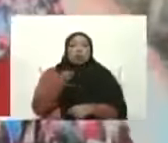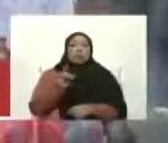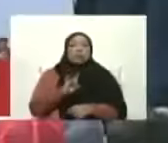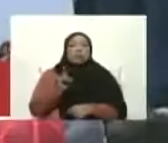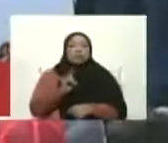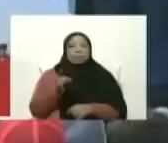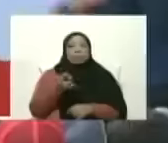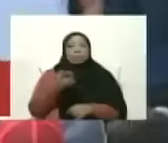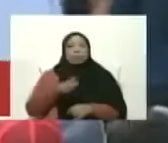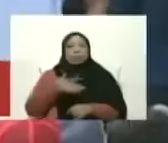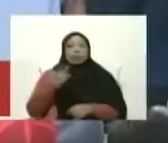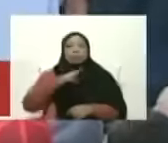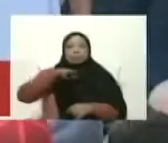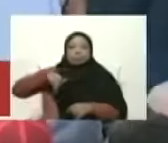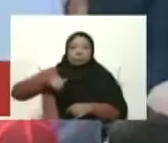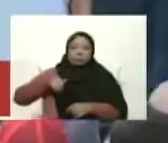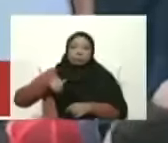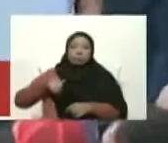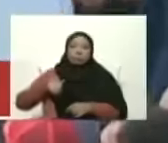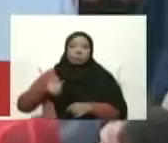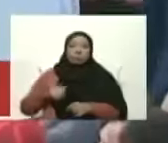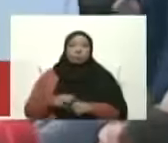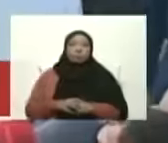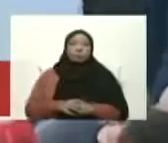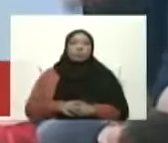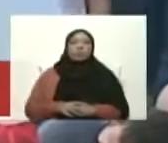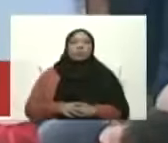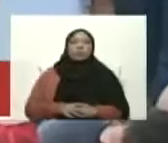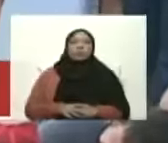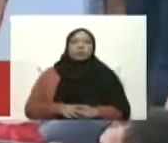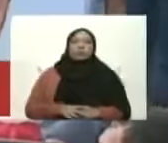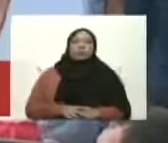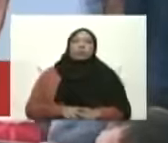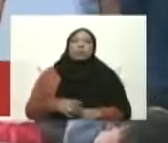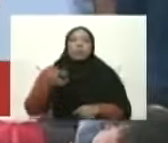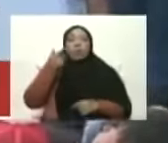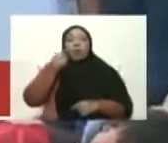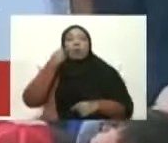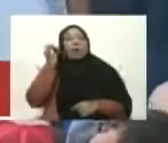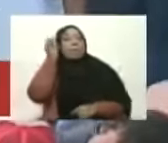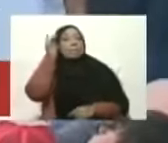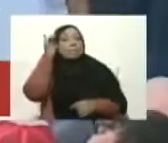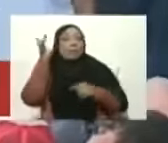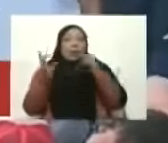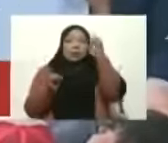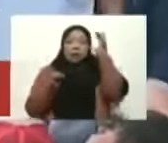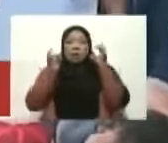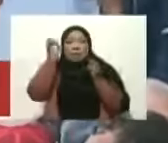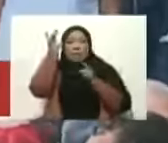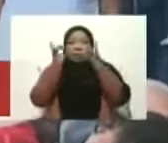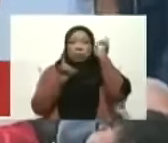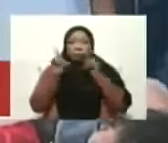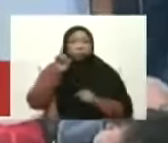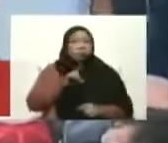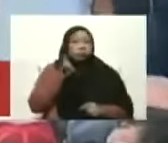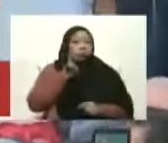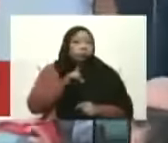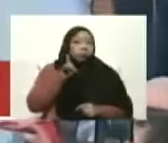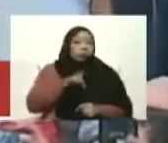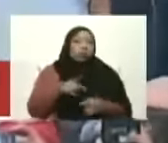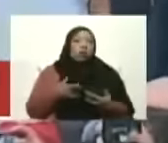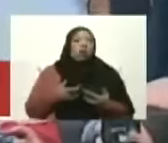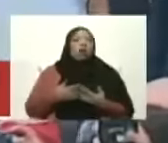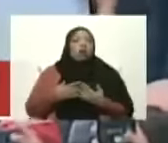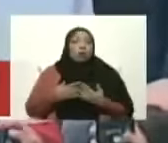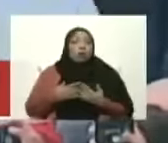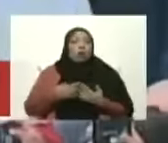Creían que iban a poder con nosotros. Se pusieron a inventar mentiras y andan publicando mentiras.